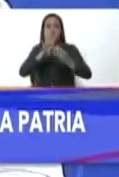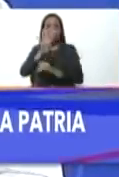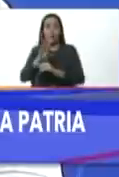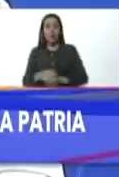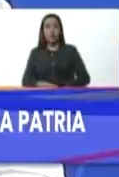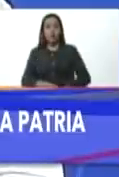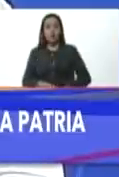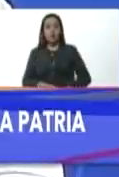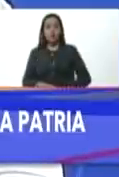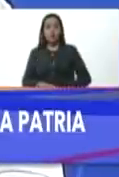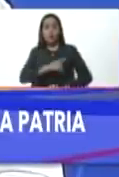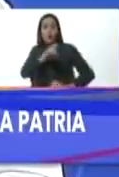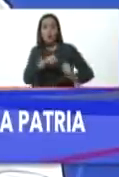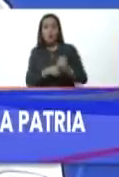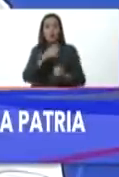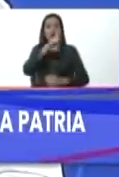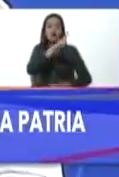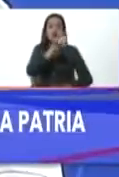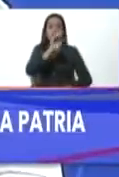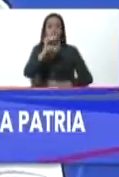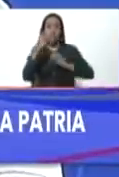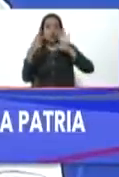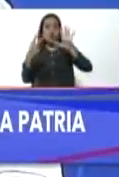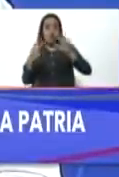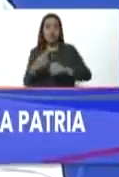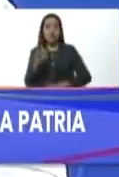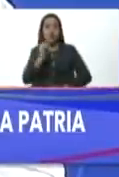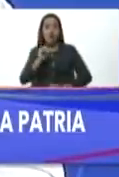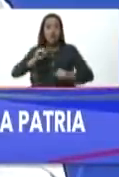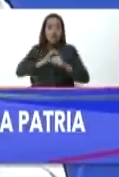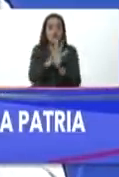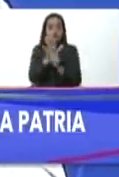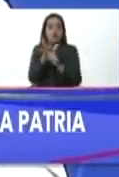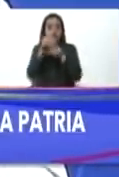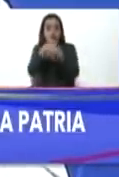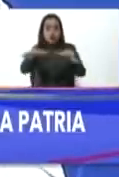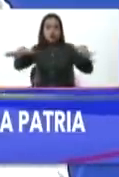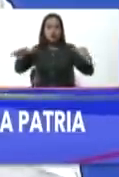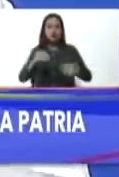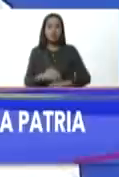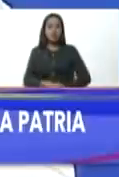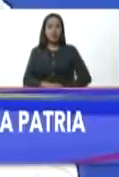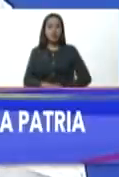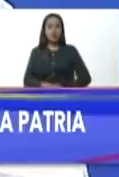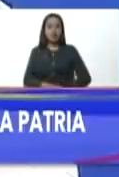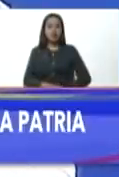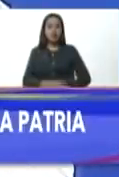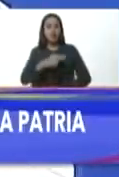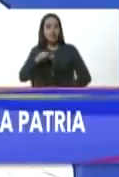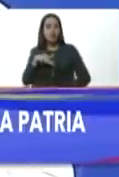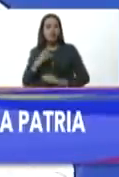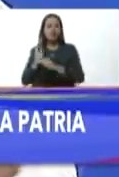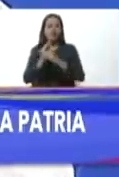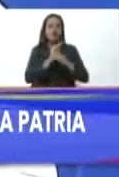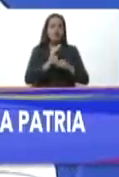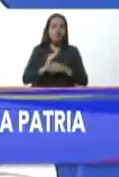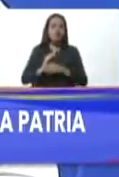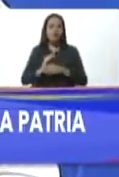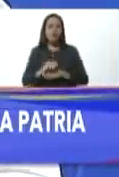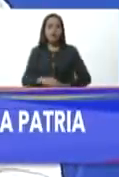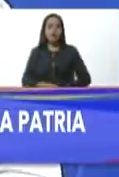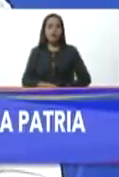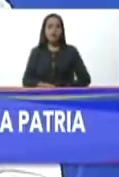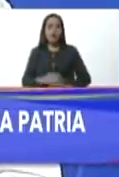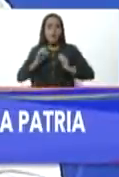son 107 países que tienen presencia del coronavirus. Entonces hemos preparado nuestros equipos y empezado a